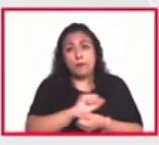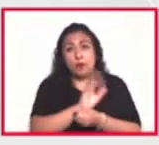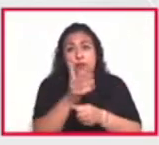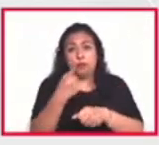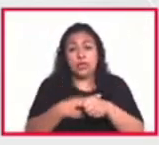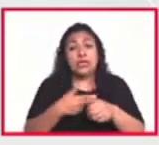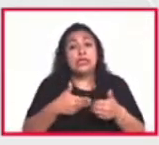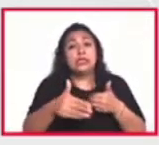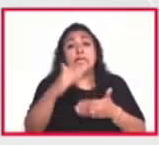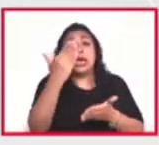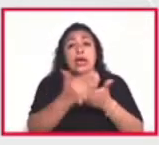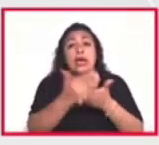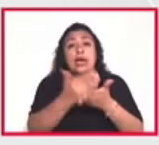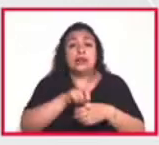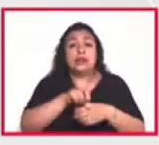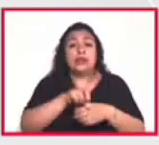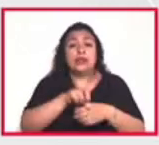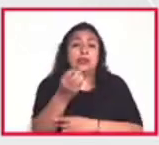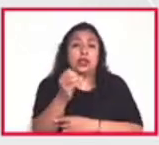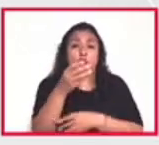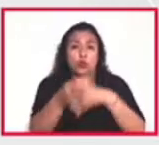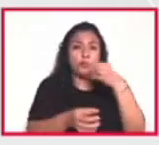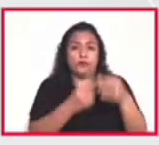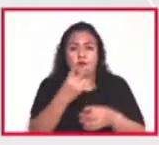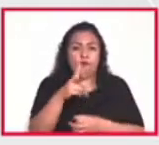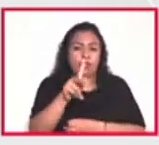octubre. Noticias 22, Víctor Gaspar.